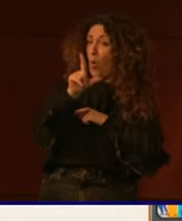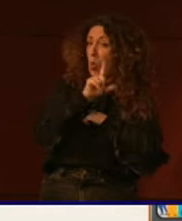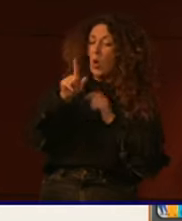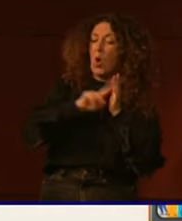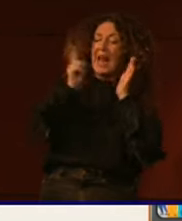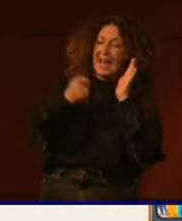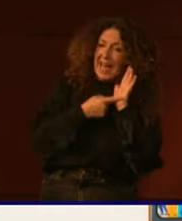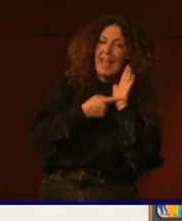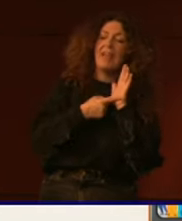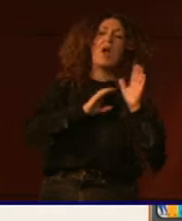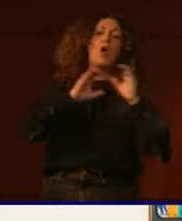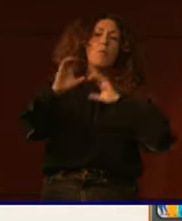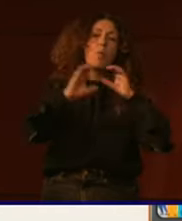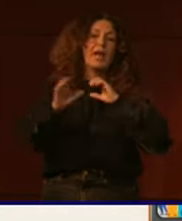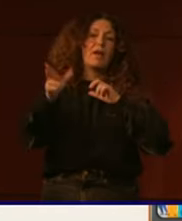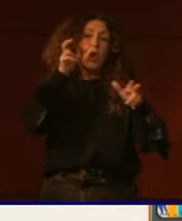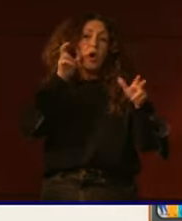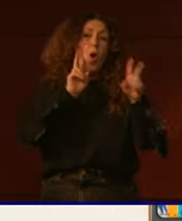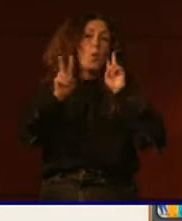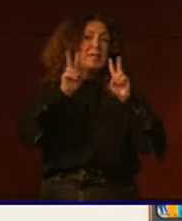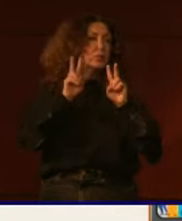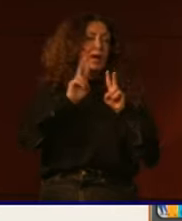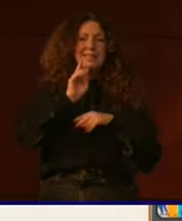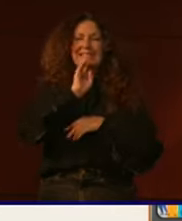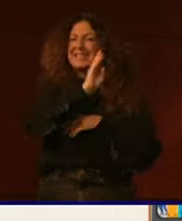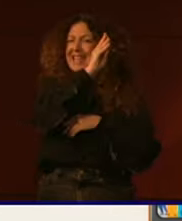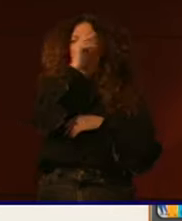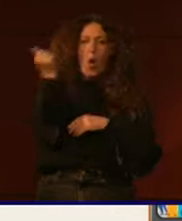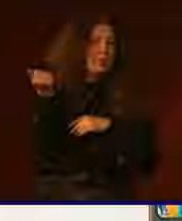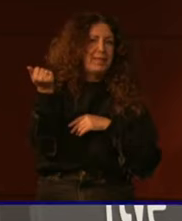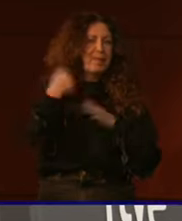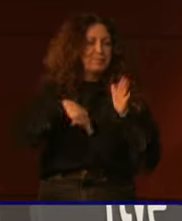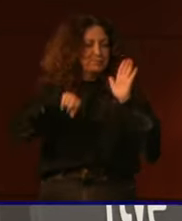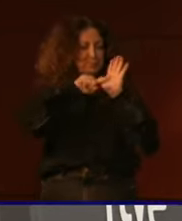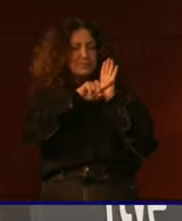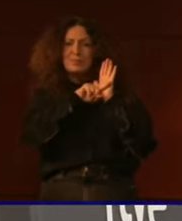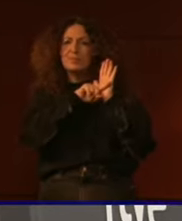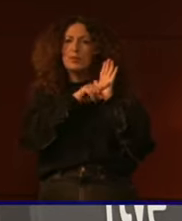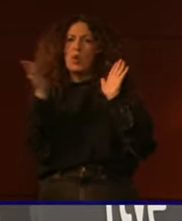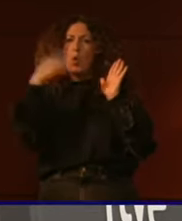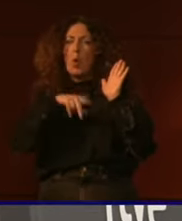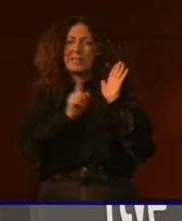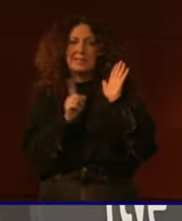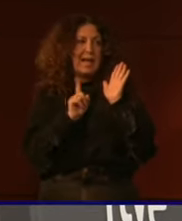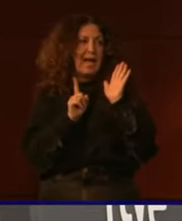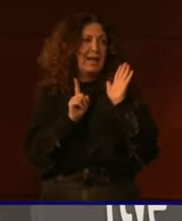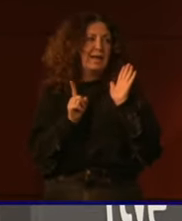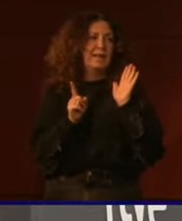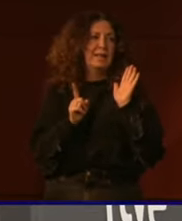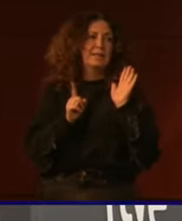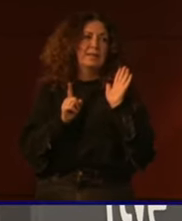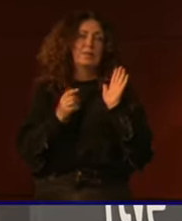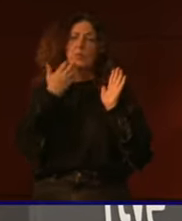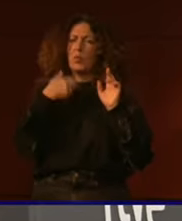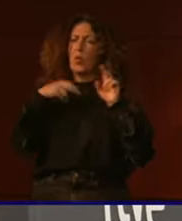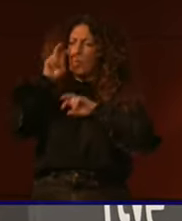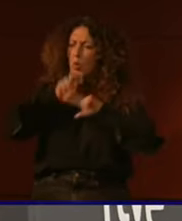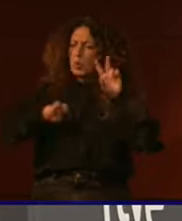de la Comunicación Audiovisual, se ha olvidado totalmente. Es que ni se nombra. Si me he tomado el ejercicio de